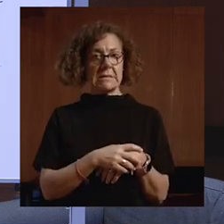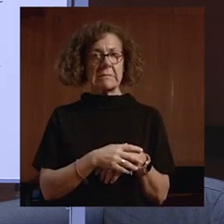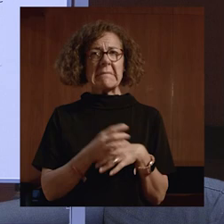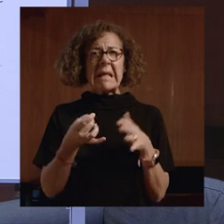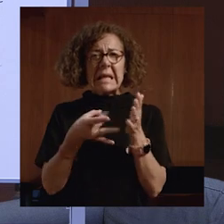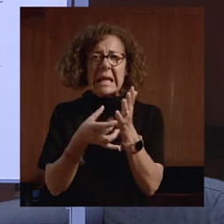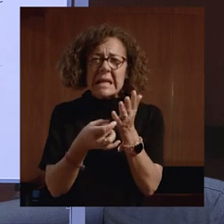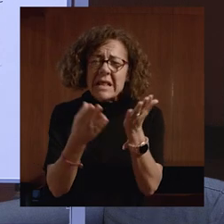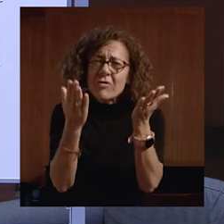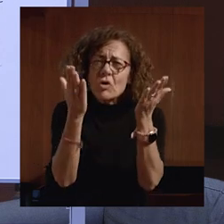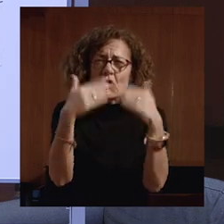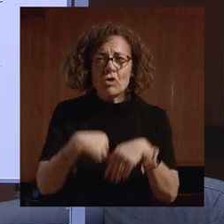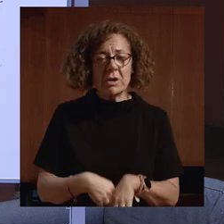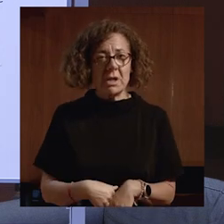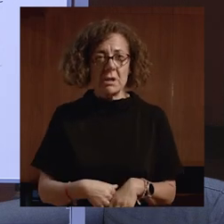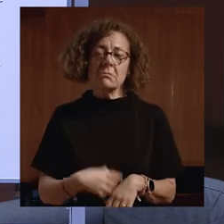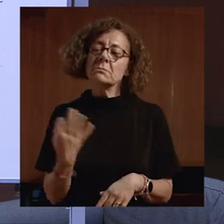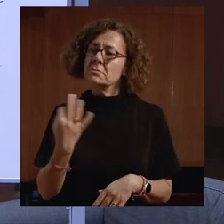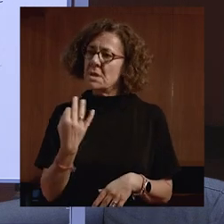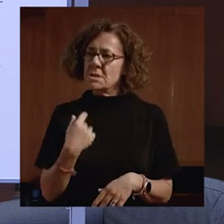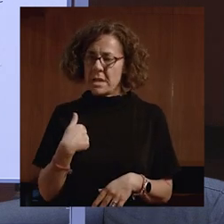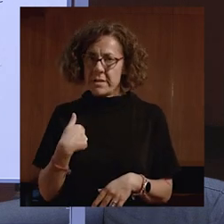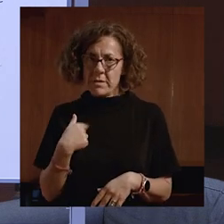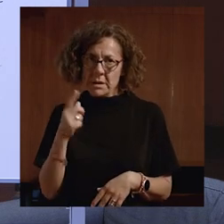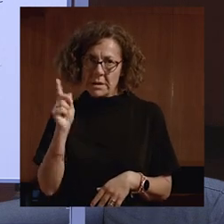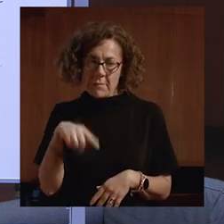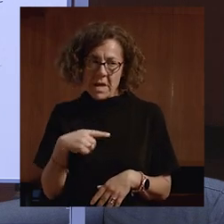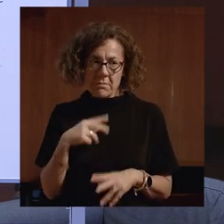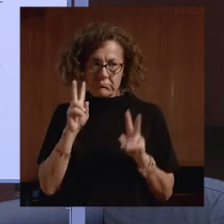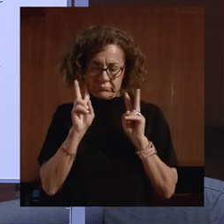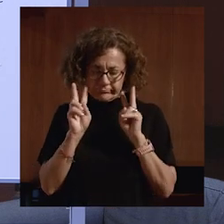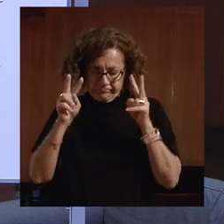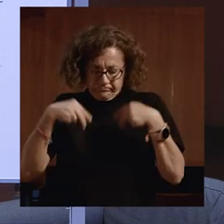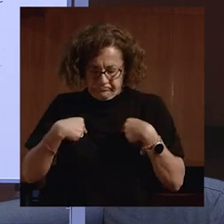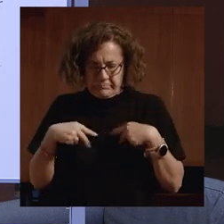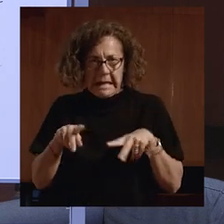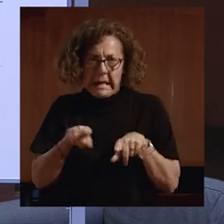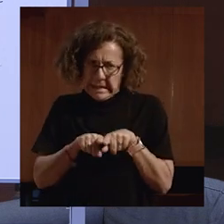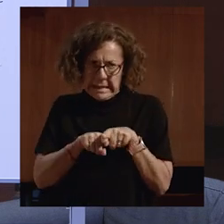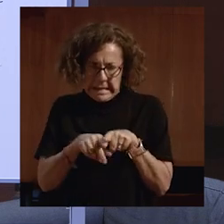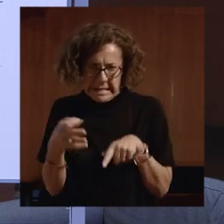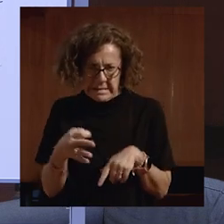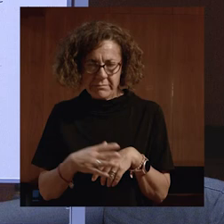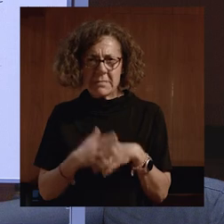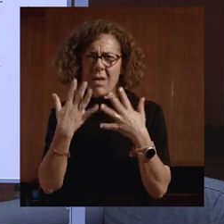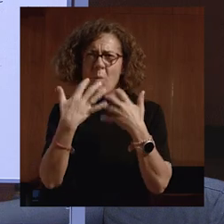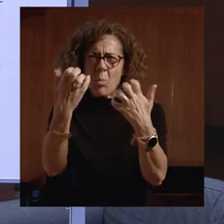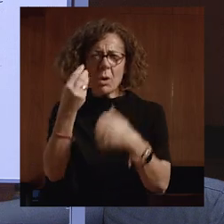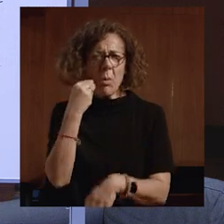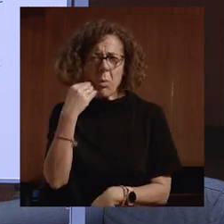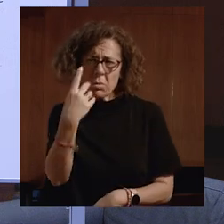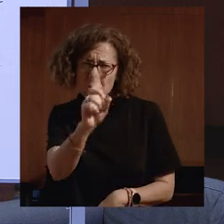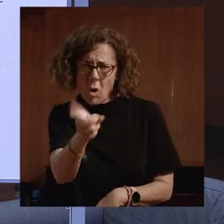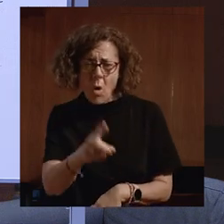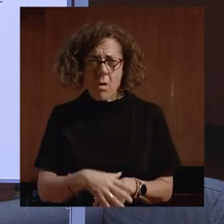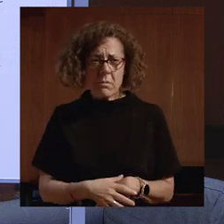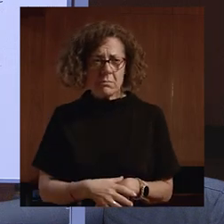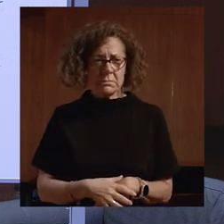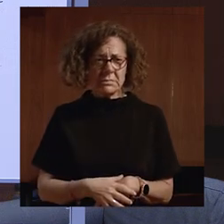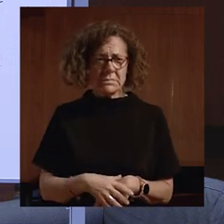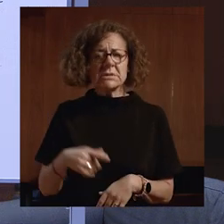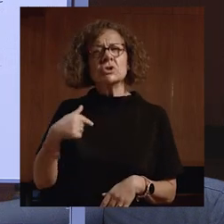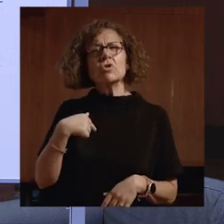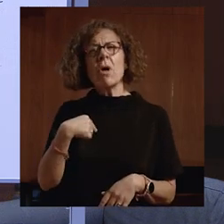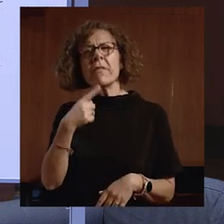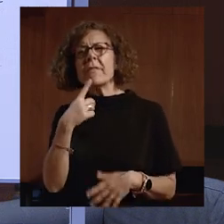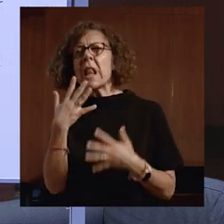calidad. Lo siento mucho, hay que hacer también un poco aquí de autocrítica. Y el público no es tonto. Y a veces voy a conciertos y de, hay que